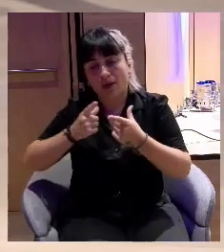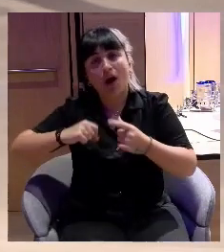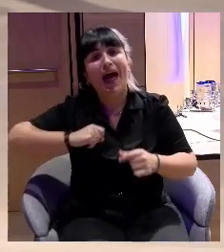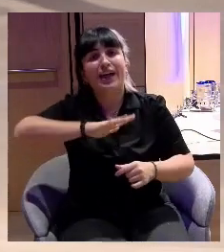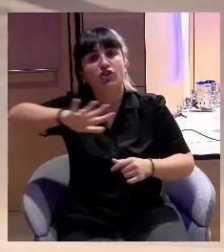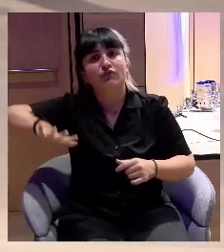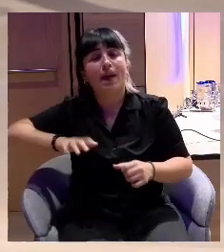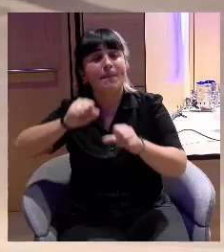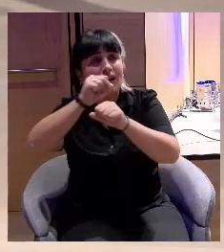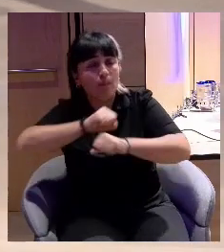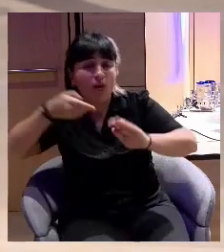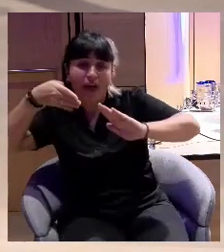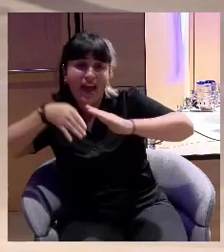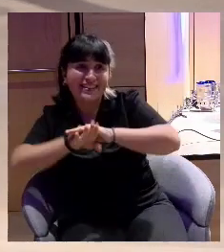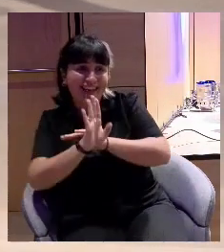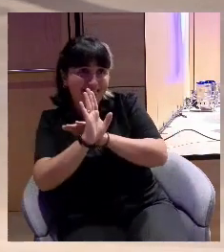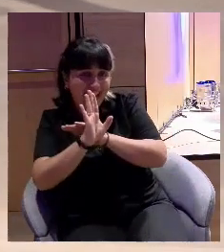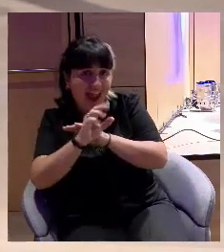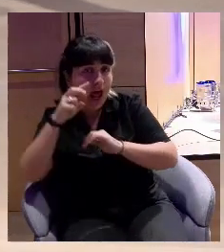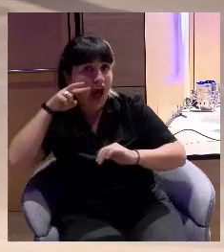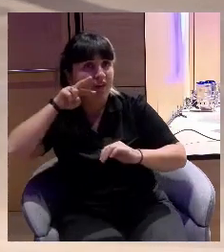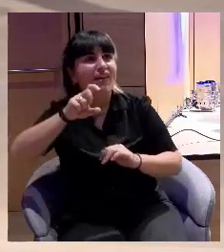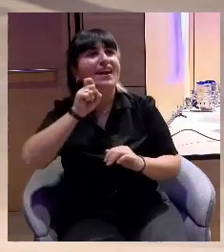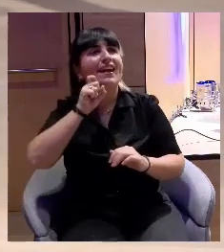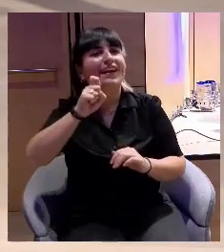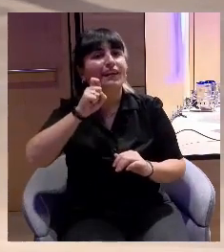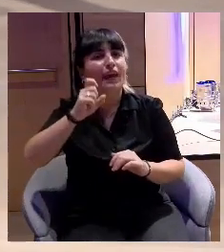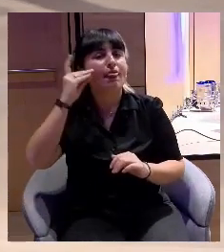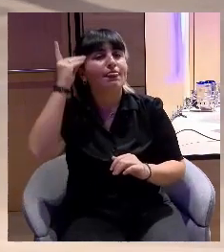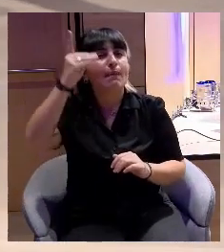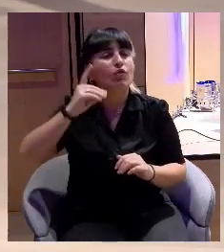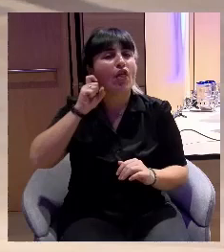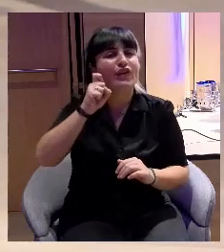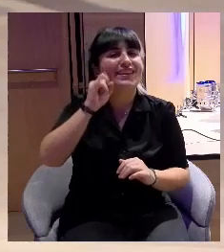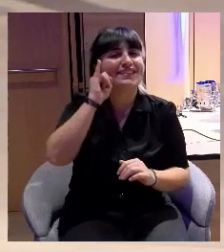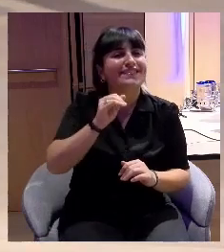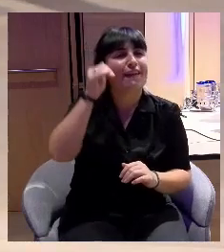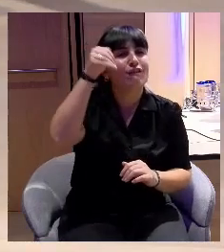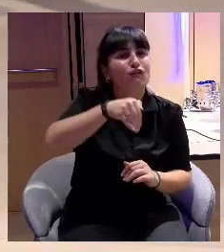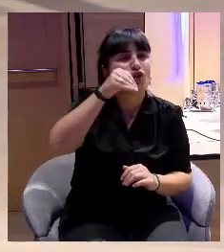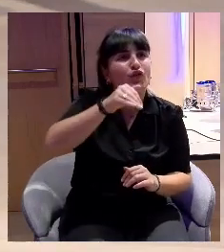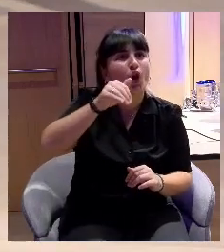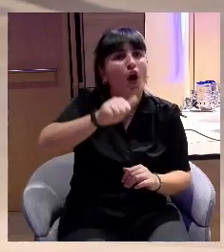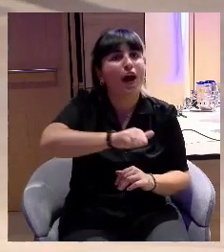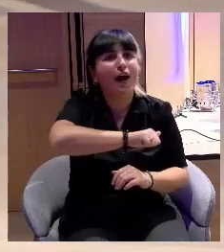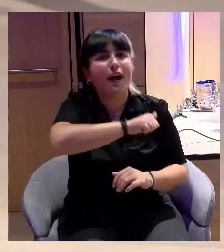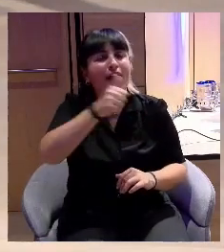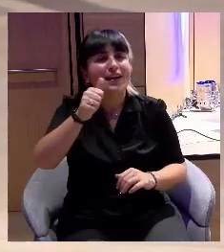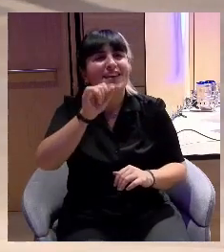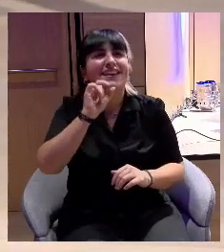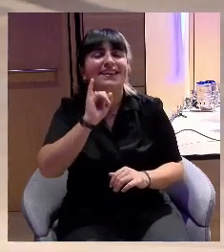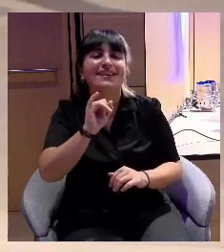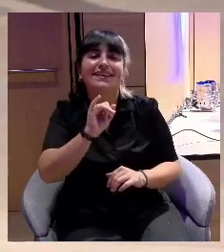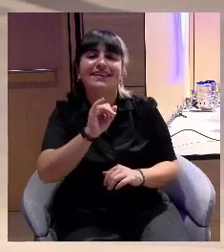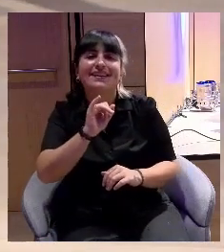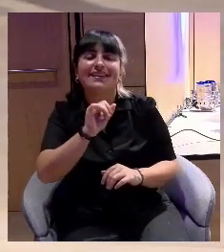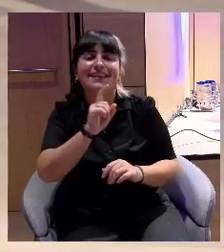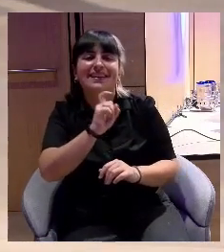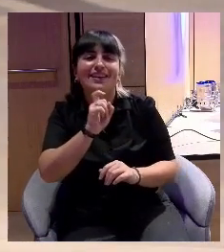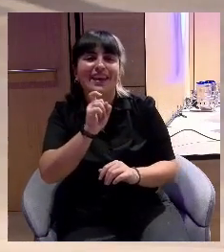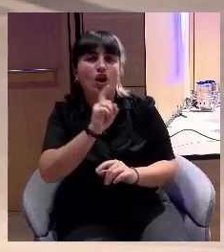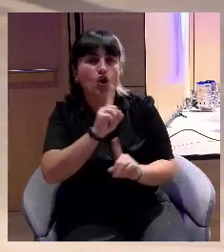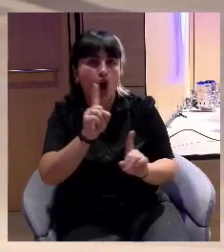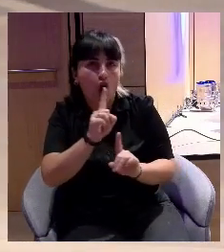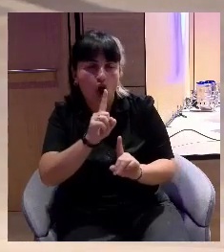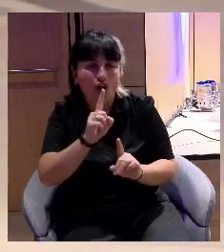dejar comentarios. Y nuevamente, tomando el mismo recaudo que contaba ella, dijimos, bueno, vamos a aceptar cualquier tipo de comentario,